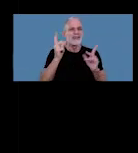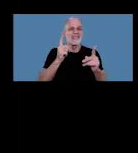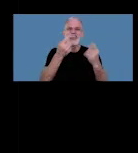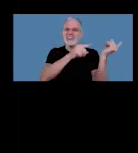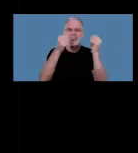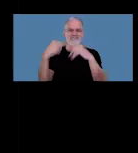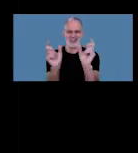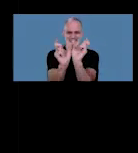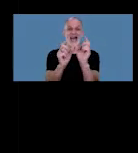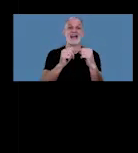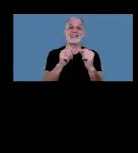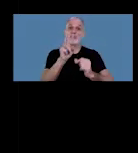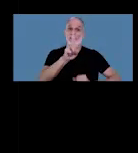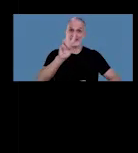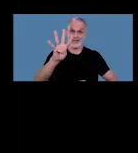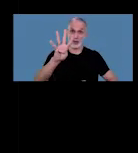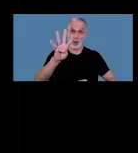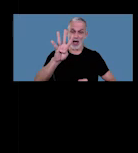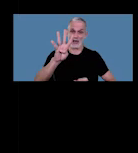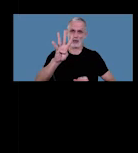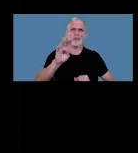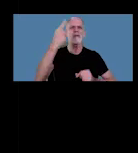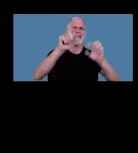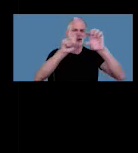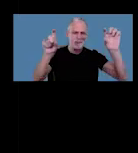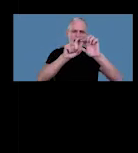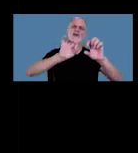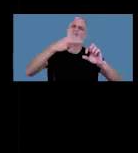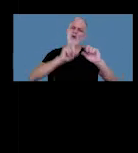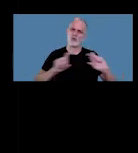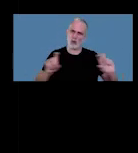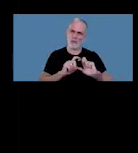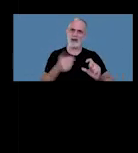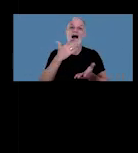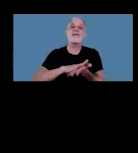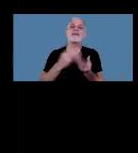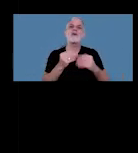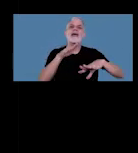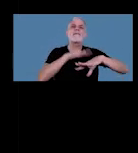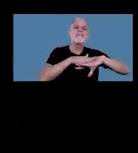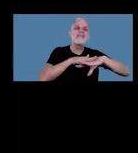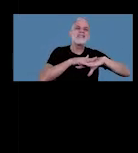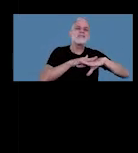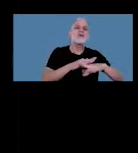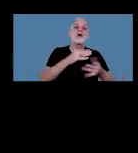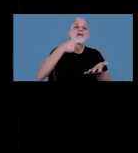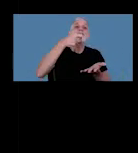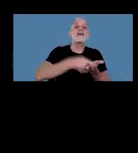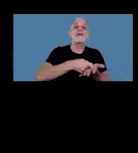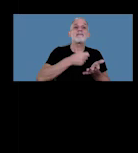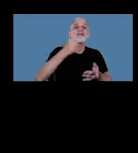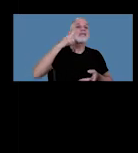que el artículo 24, tanto en su primer párrafo como en su segundo párrafo, habla de mínimos no